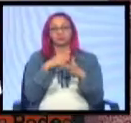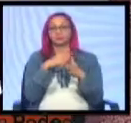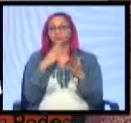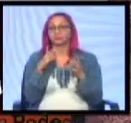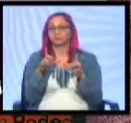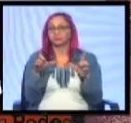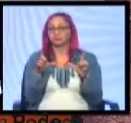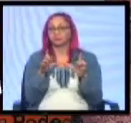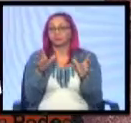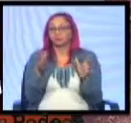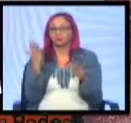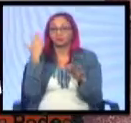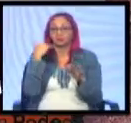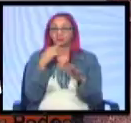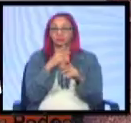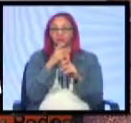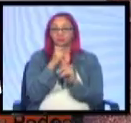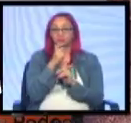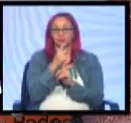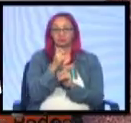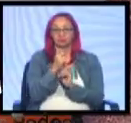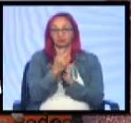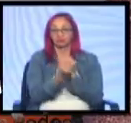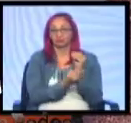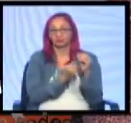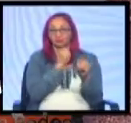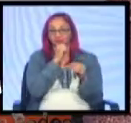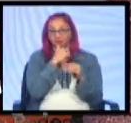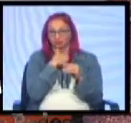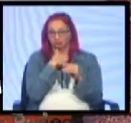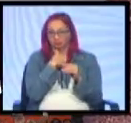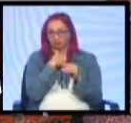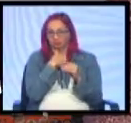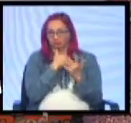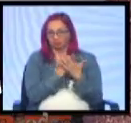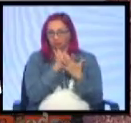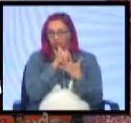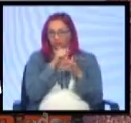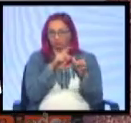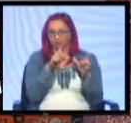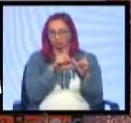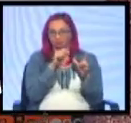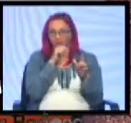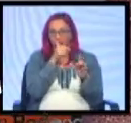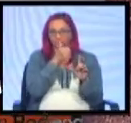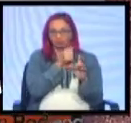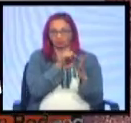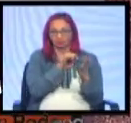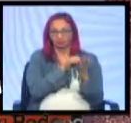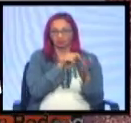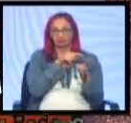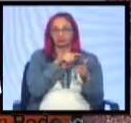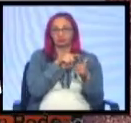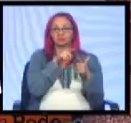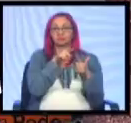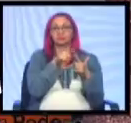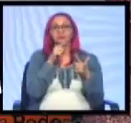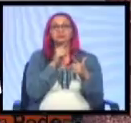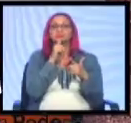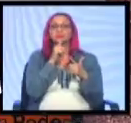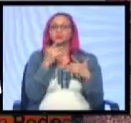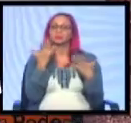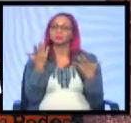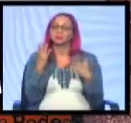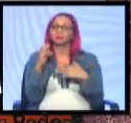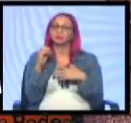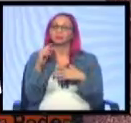lugares, porque la Junta de Protección Social no tiene otros lugares que no sea San José. Entonces, definitivamente,